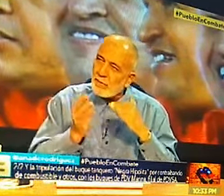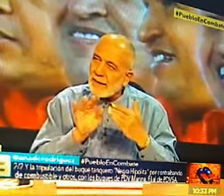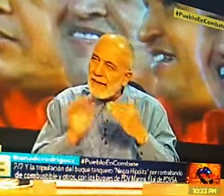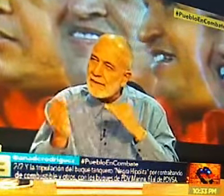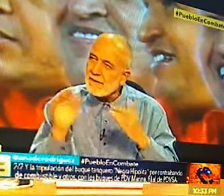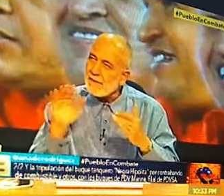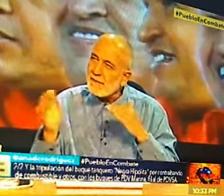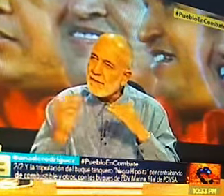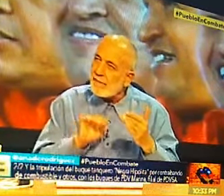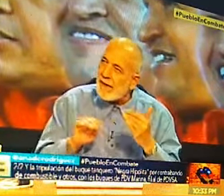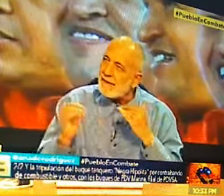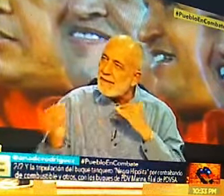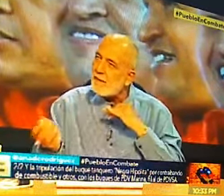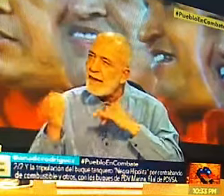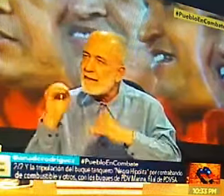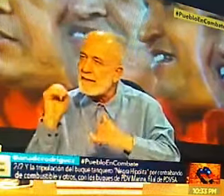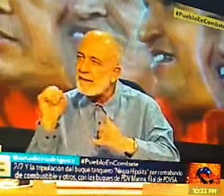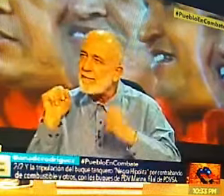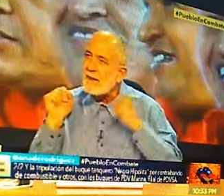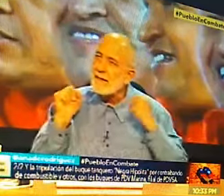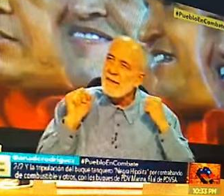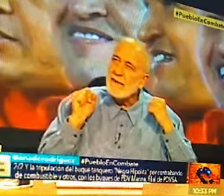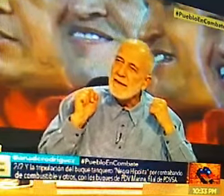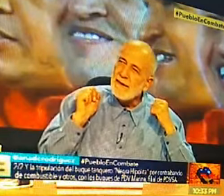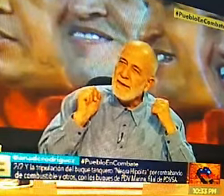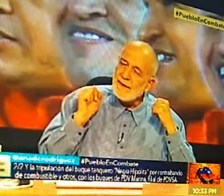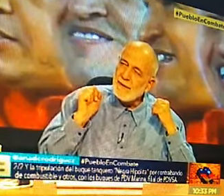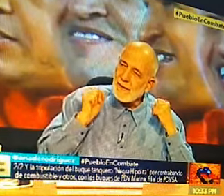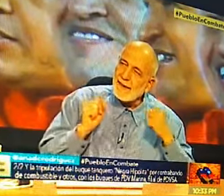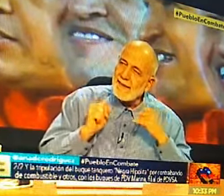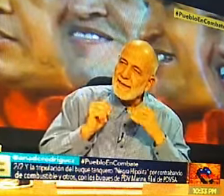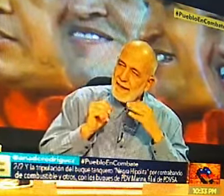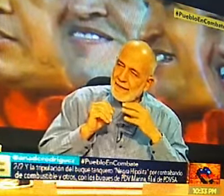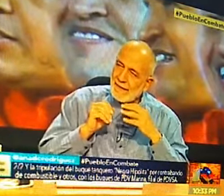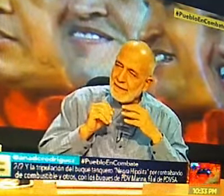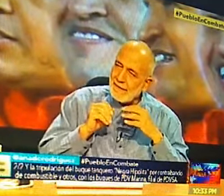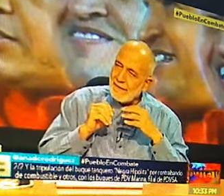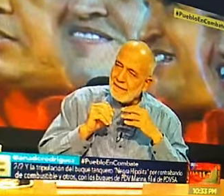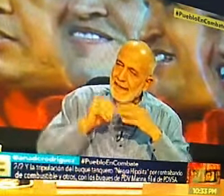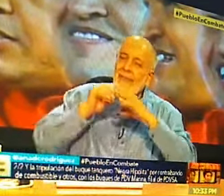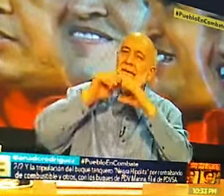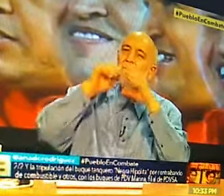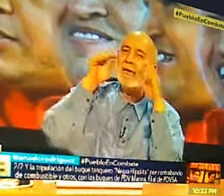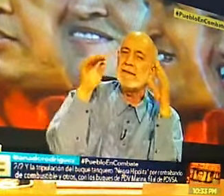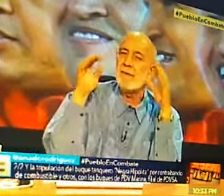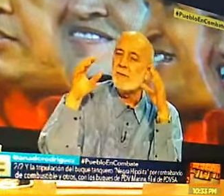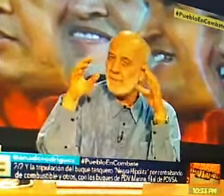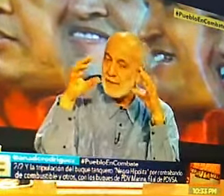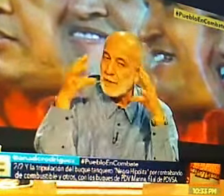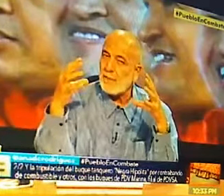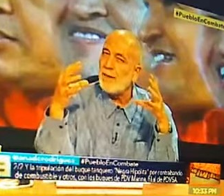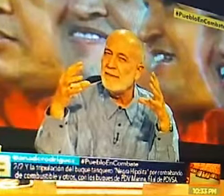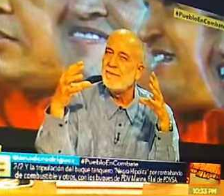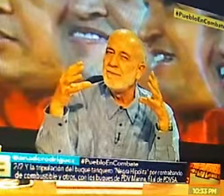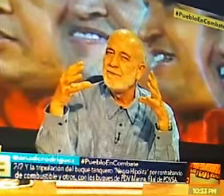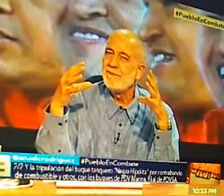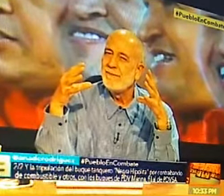por etapas. Primera parte, segunda parte y tercera parte. Sobre el comandante Chávez, desde que aparece como persona